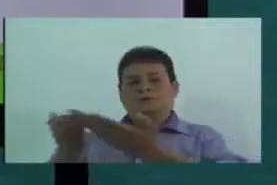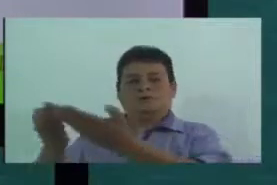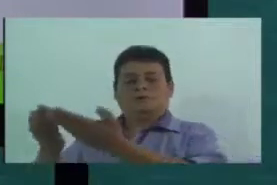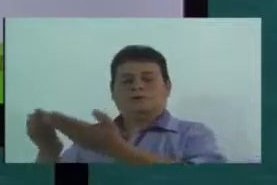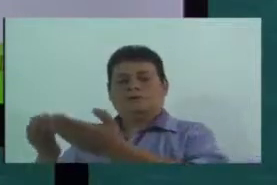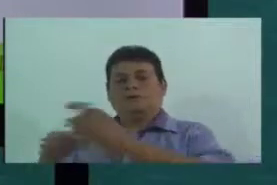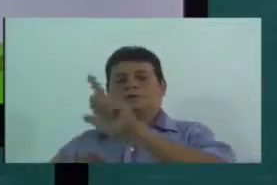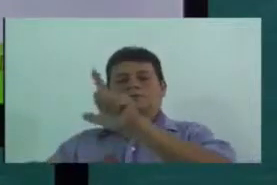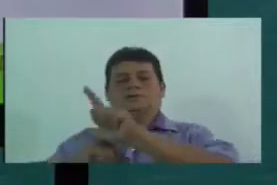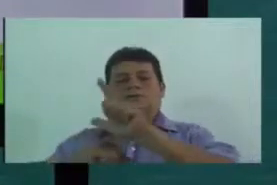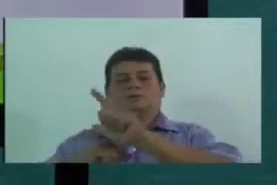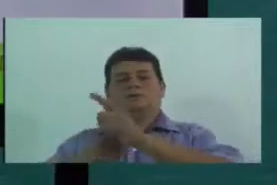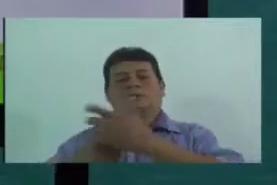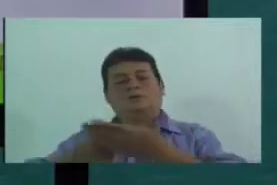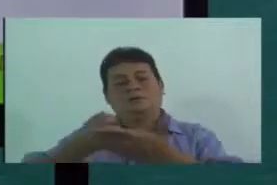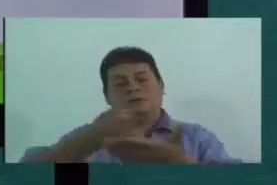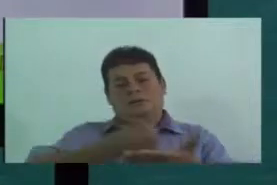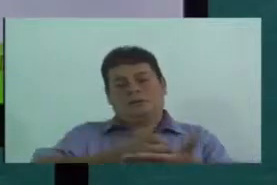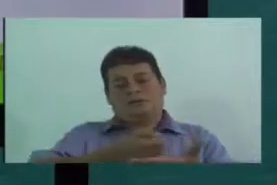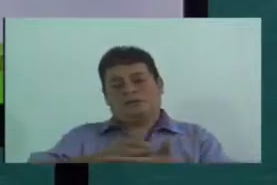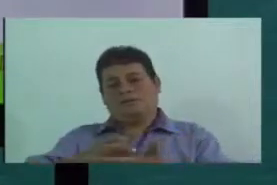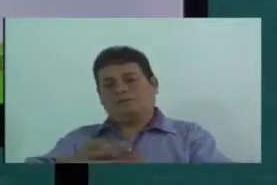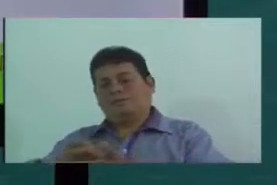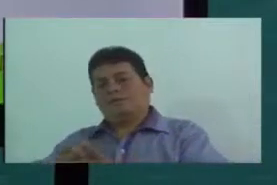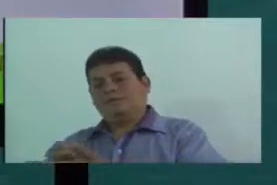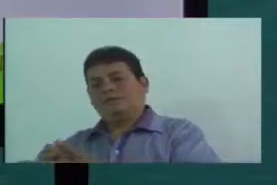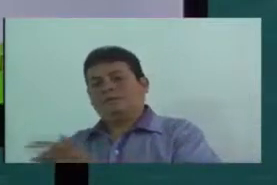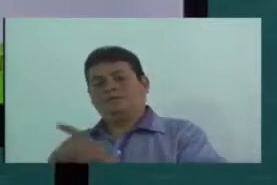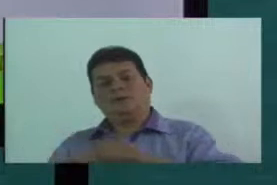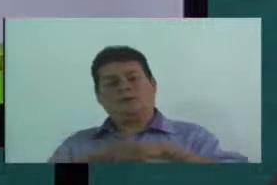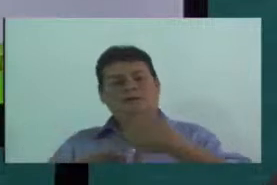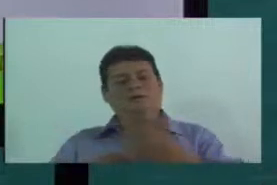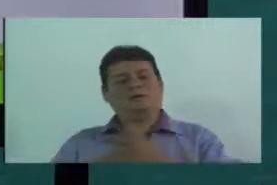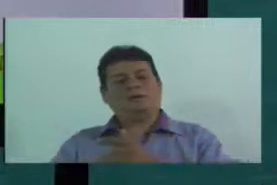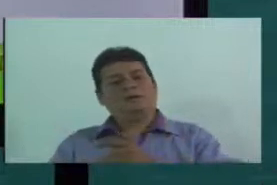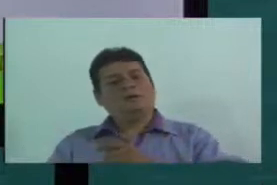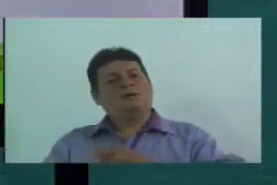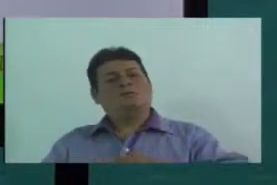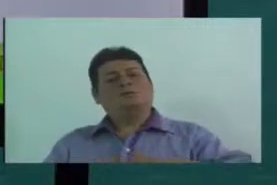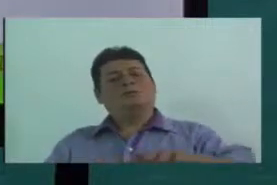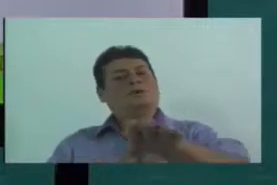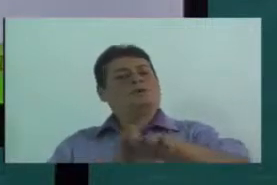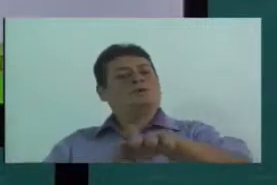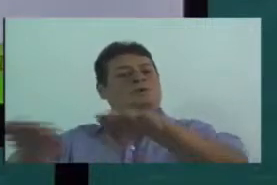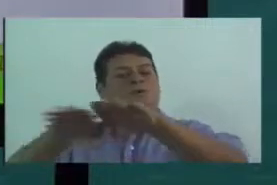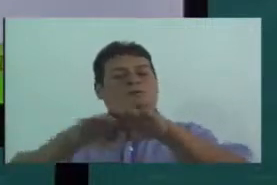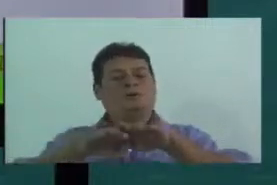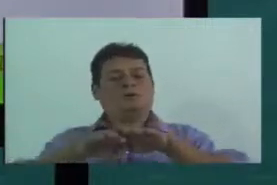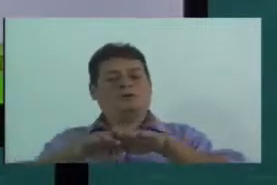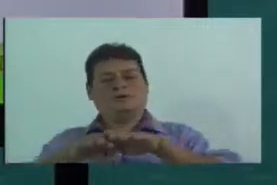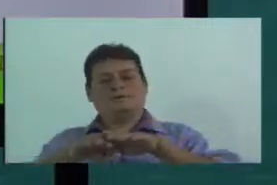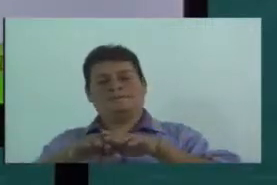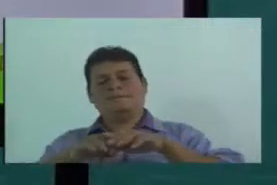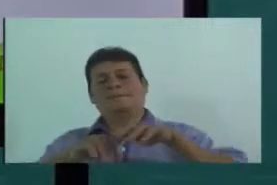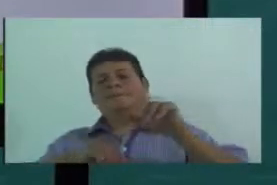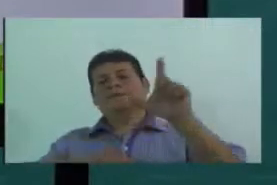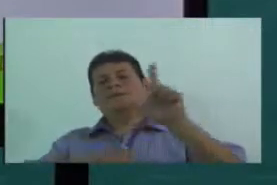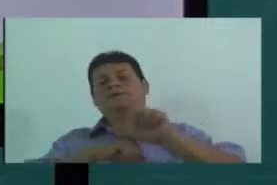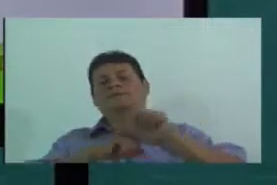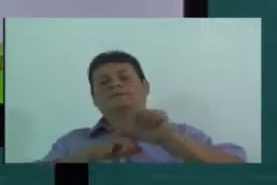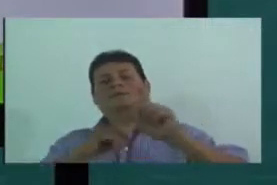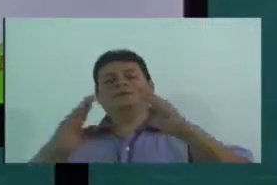paraguaupe. Upe allá, Lolita oputa jogape oñangareko mitanguera y pejingüecue